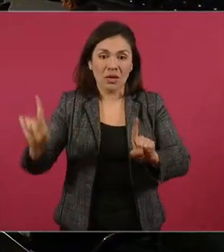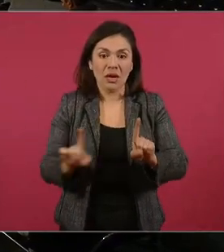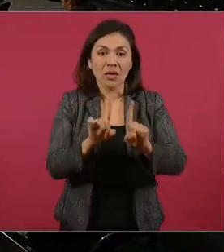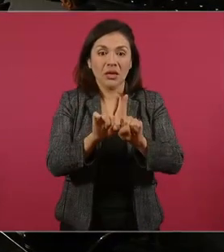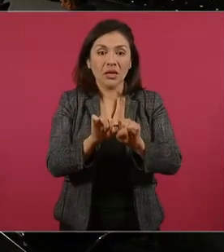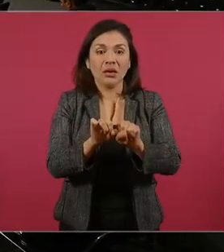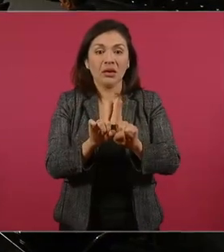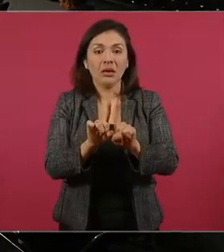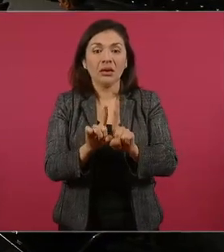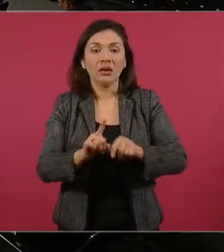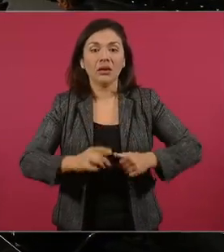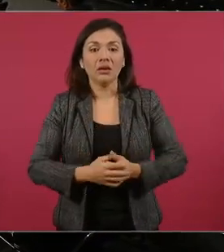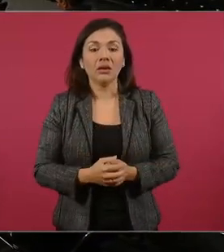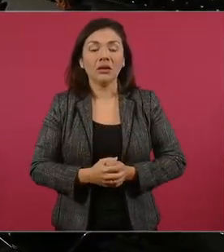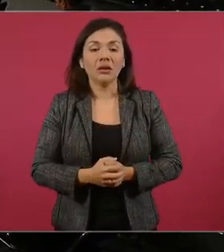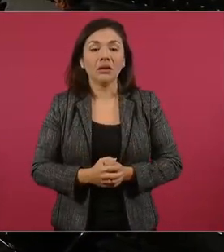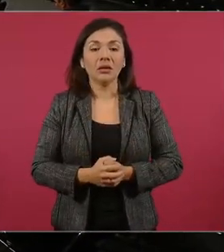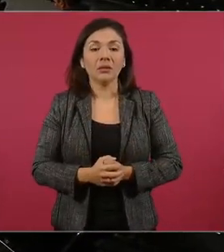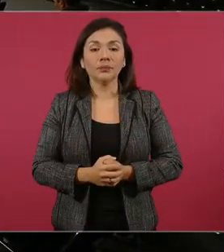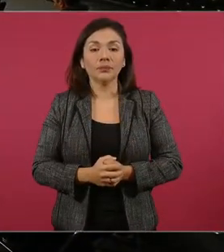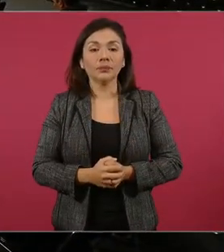con los